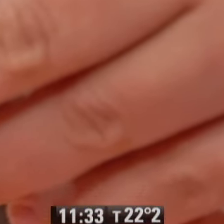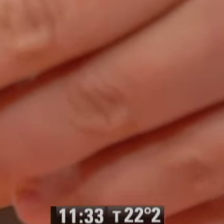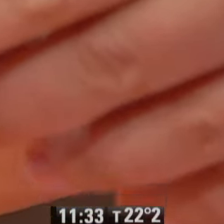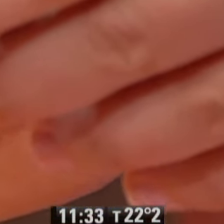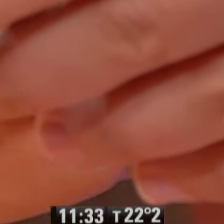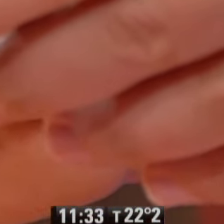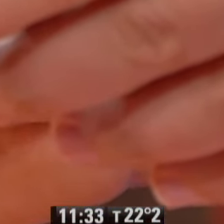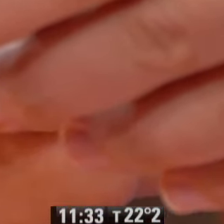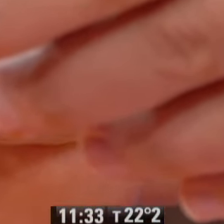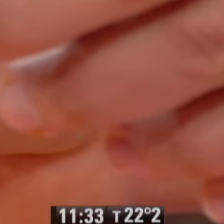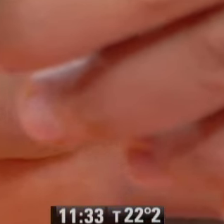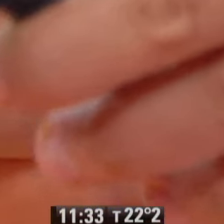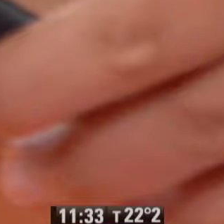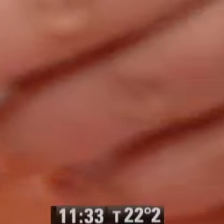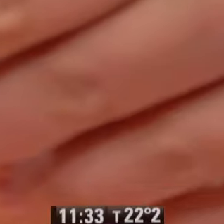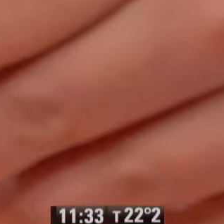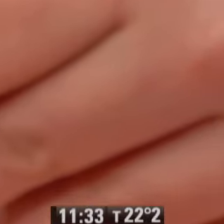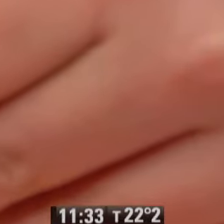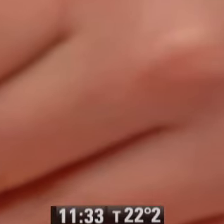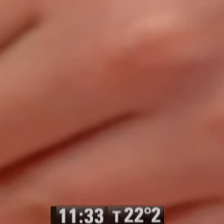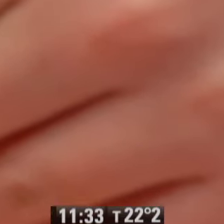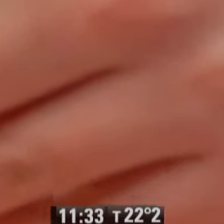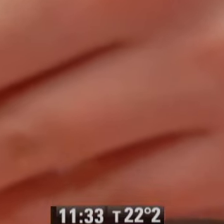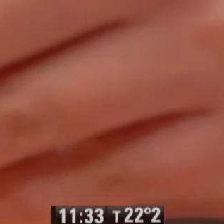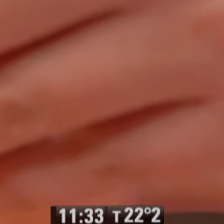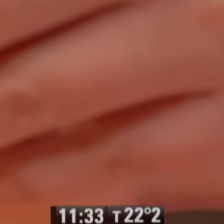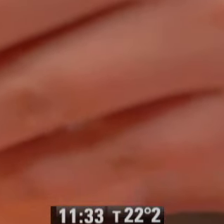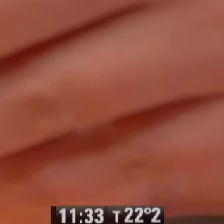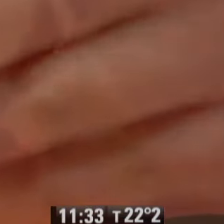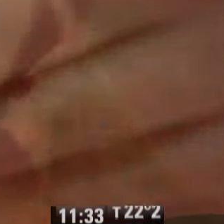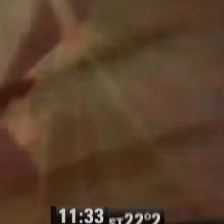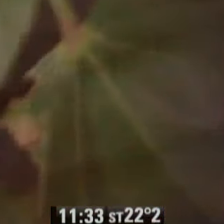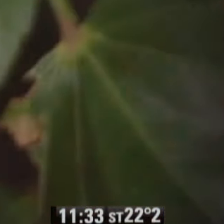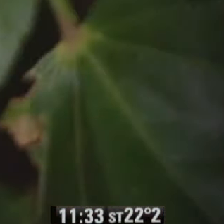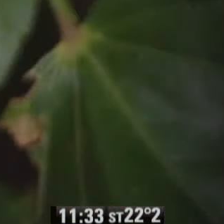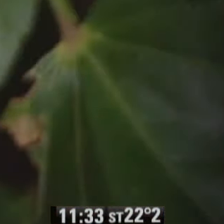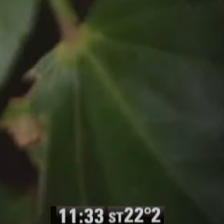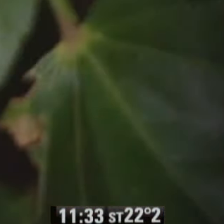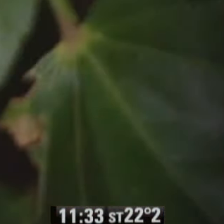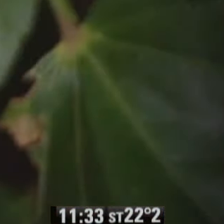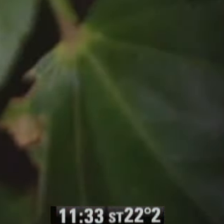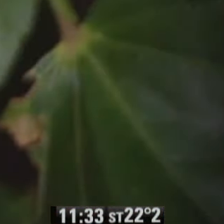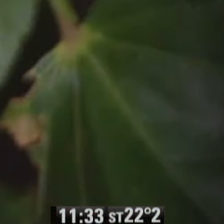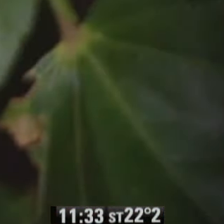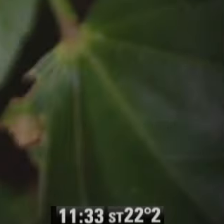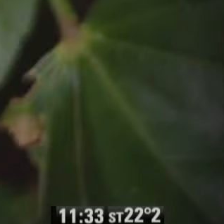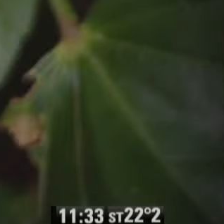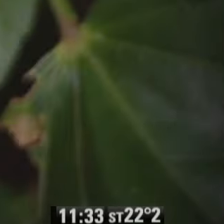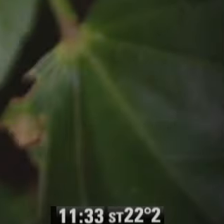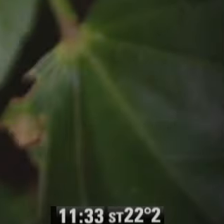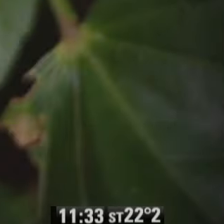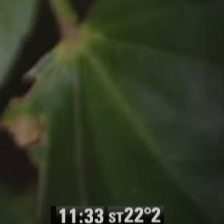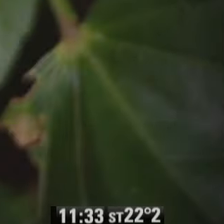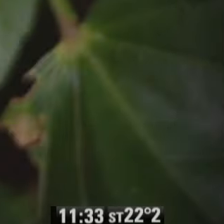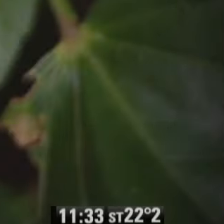vemos en la real, nos va mostrando el aceño, se va alejando y cada vez se ven más grandes esos puntitos que parecen diminutos a simple vista. Ahí también lo